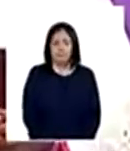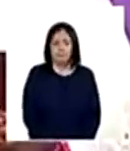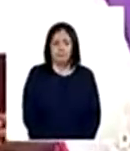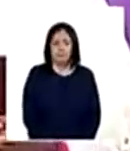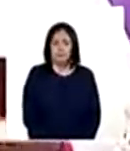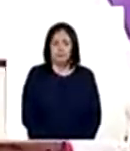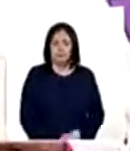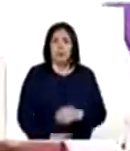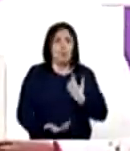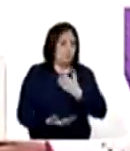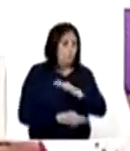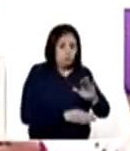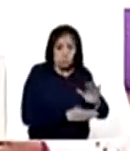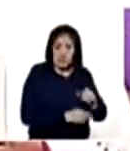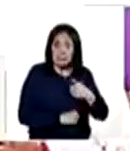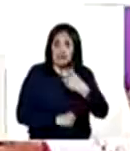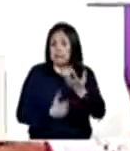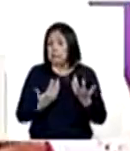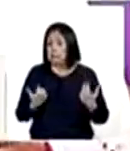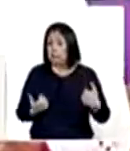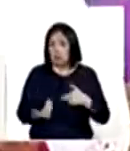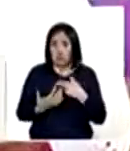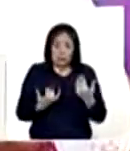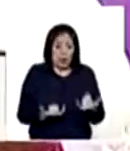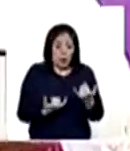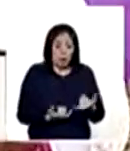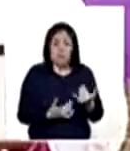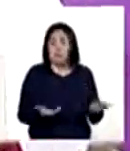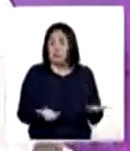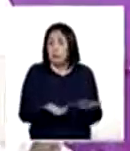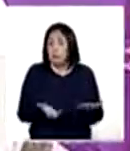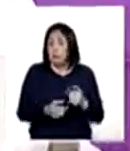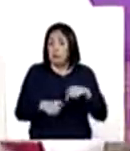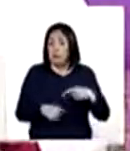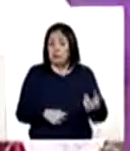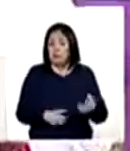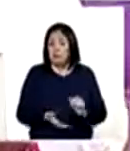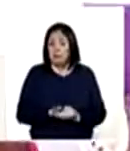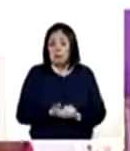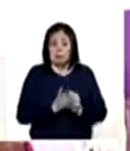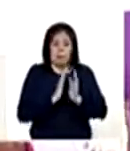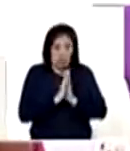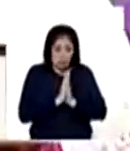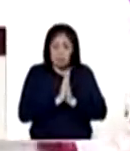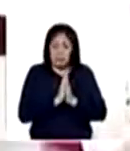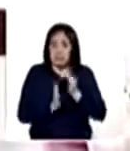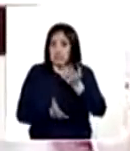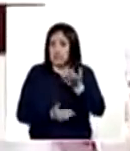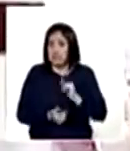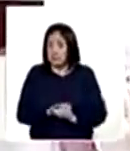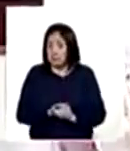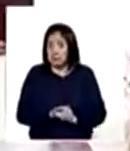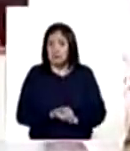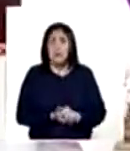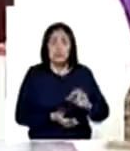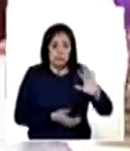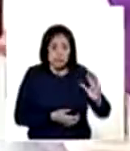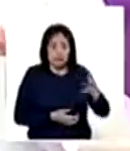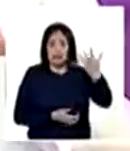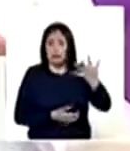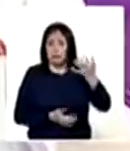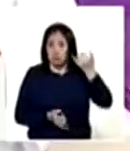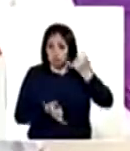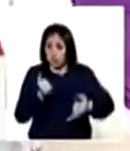lo único... Buenas tardes, compañeras. Así es, en estos momentos nos encontramos en plena homilía. Se trata del quinto y